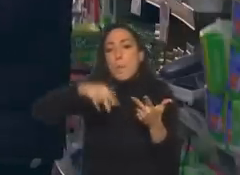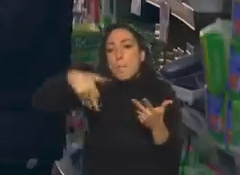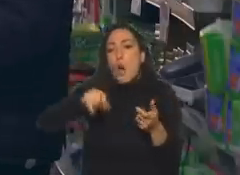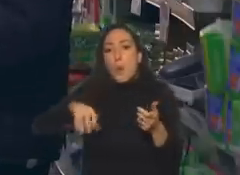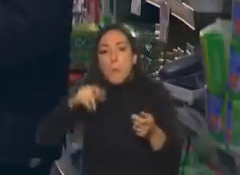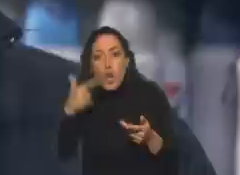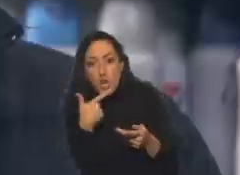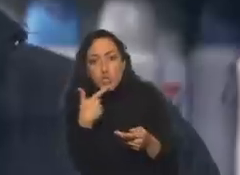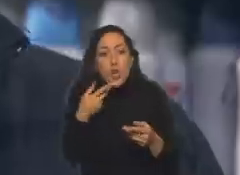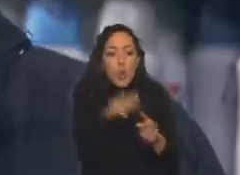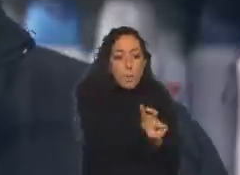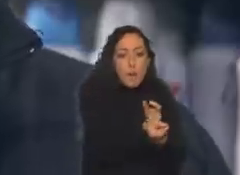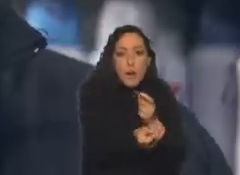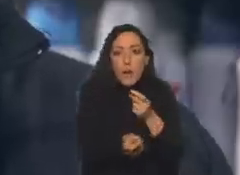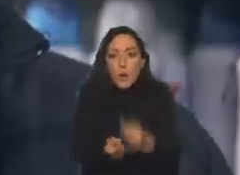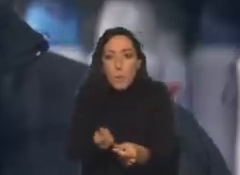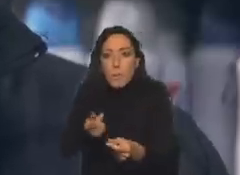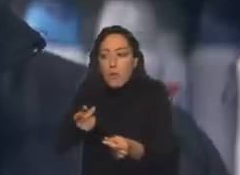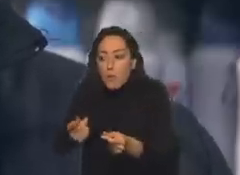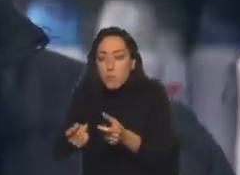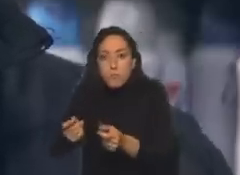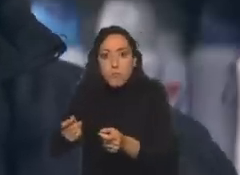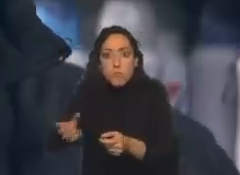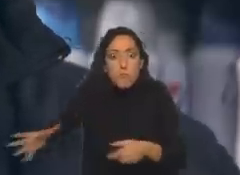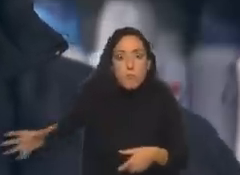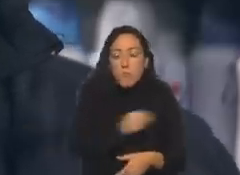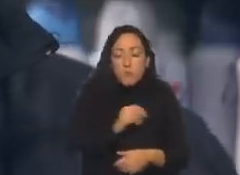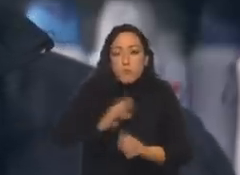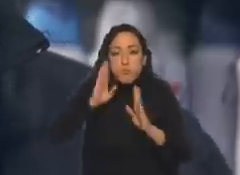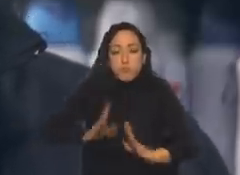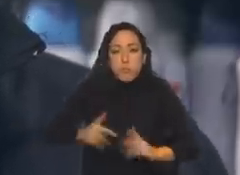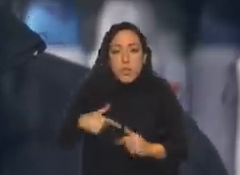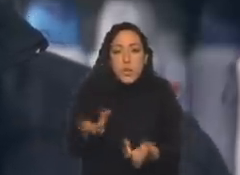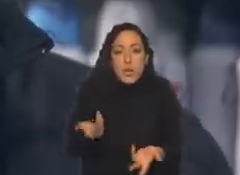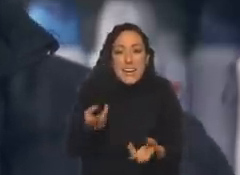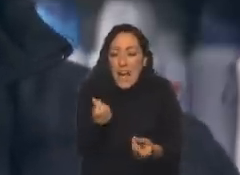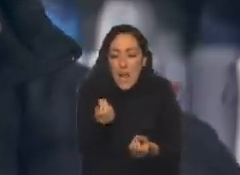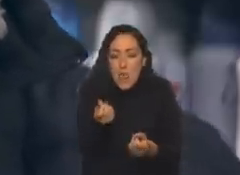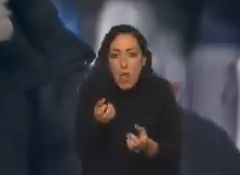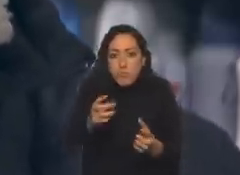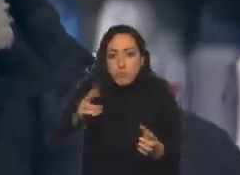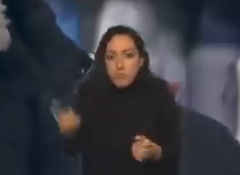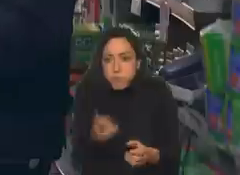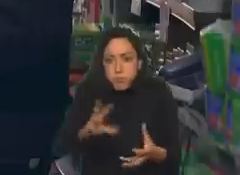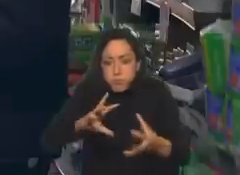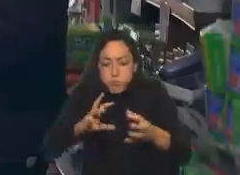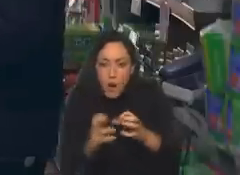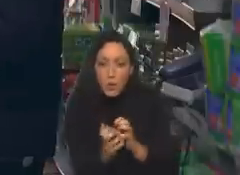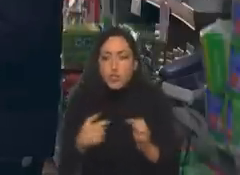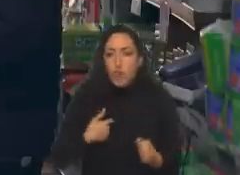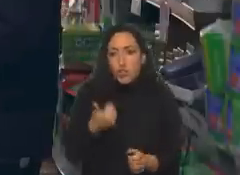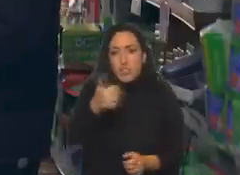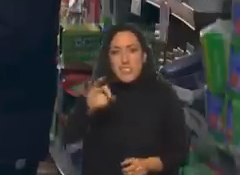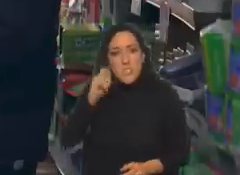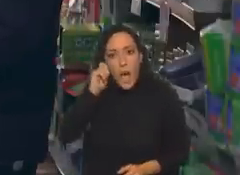comprar de a una, se compraron todas las empresas y, por otro lado, degradaron la calidad. Porque yo tengo 60